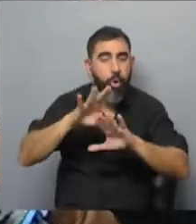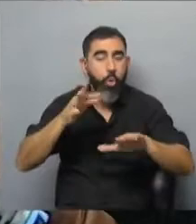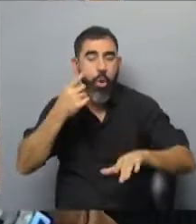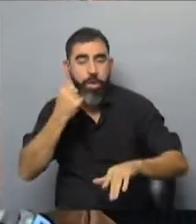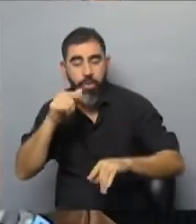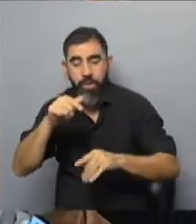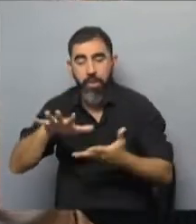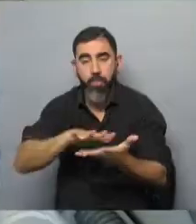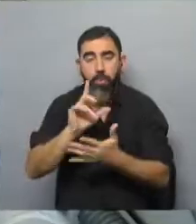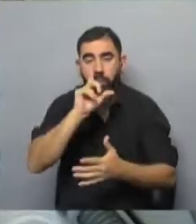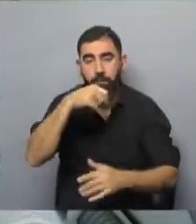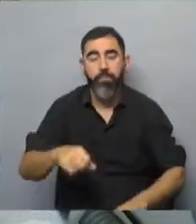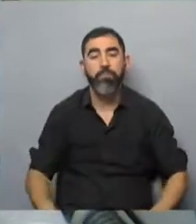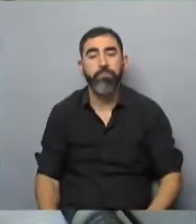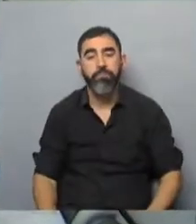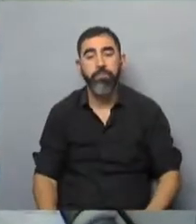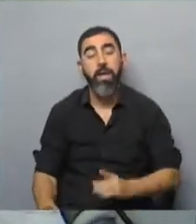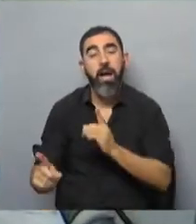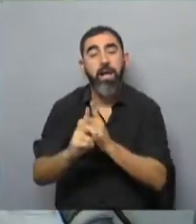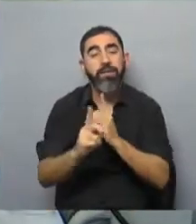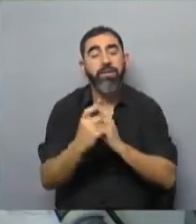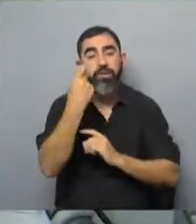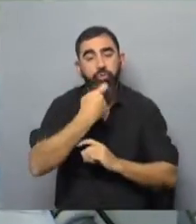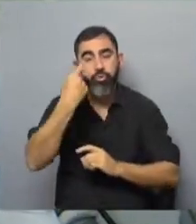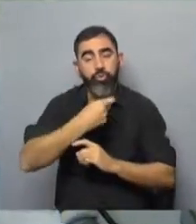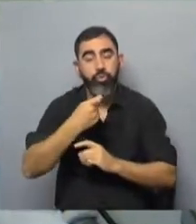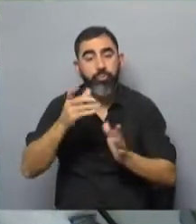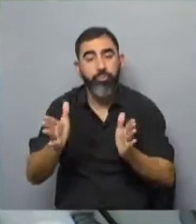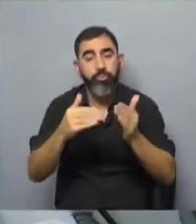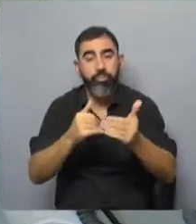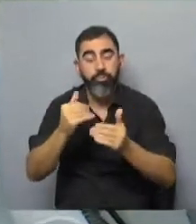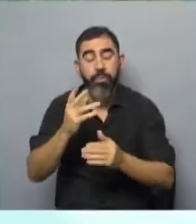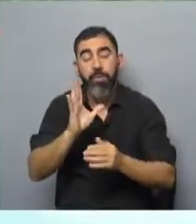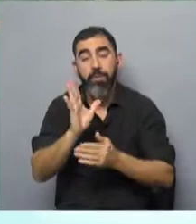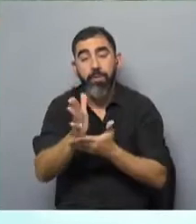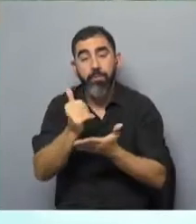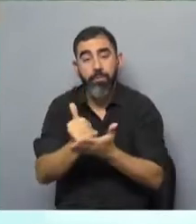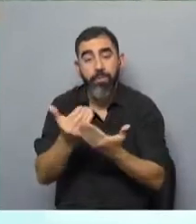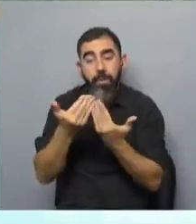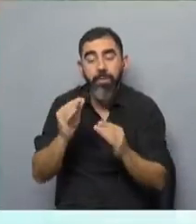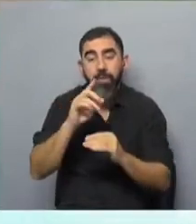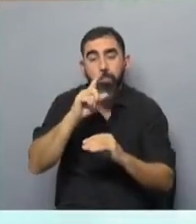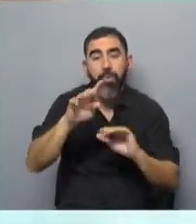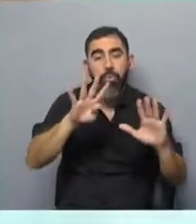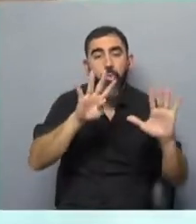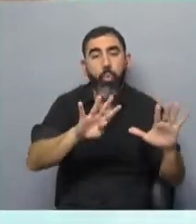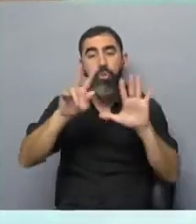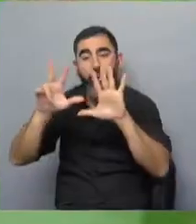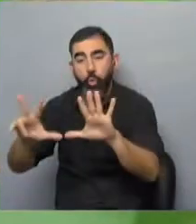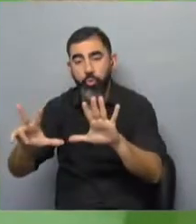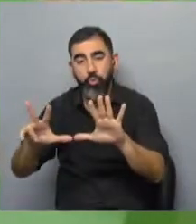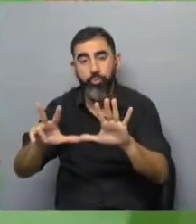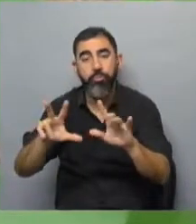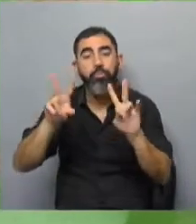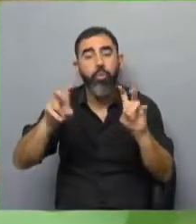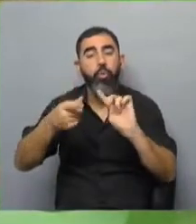de nuestra querida Montevideo. La atención odontológica en policlínicas departamentales comenzó en 1998 como